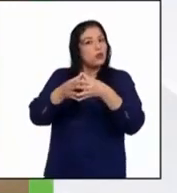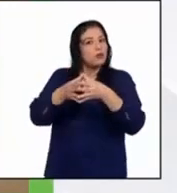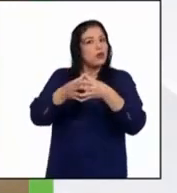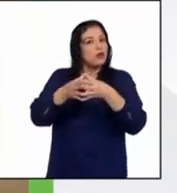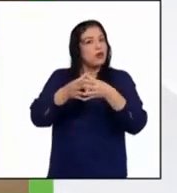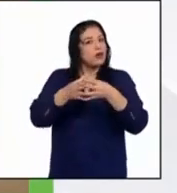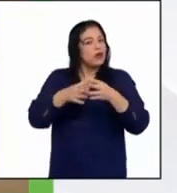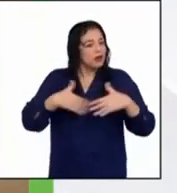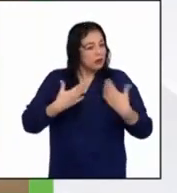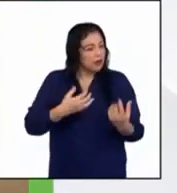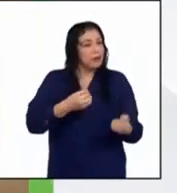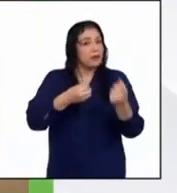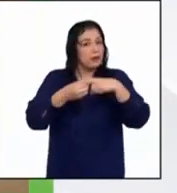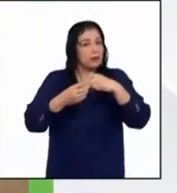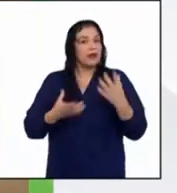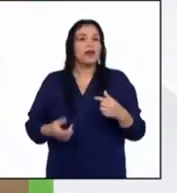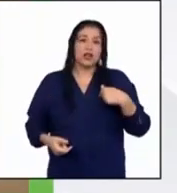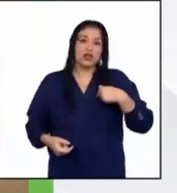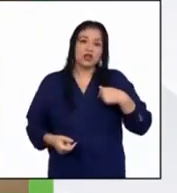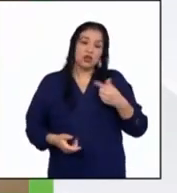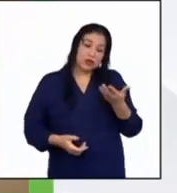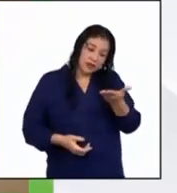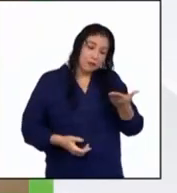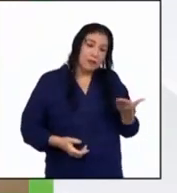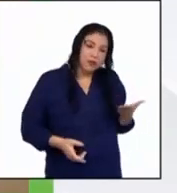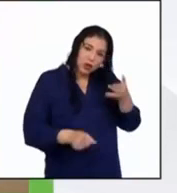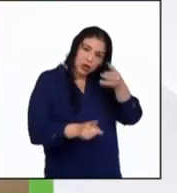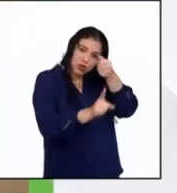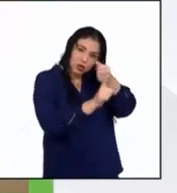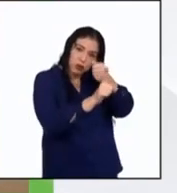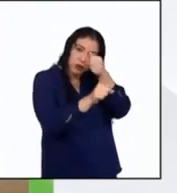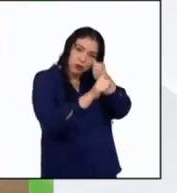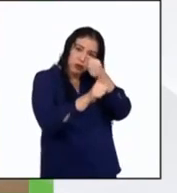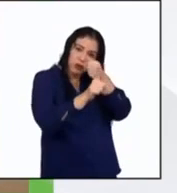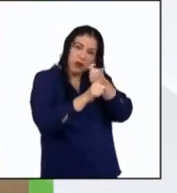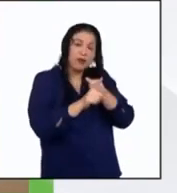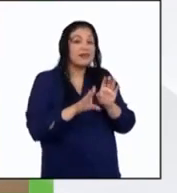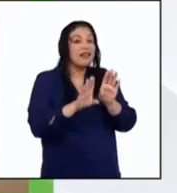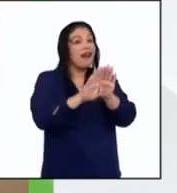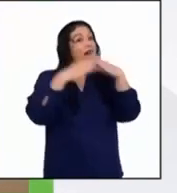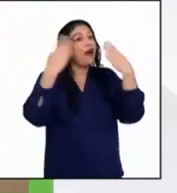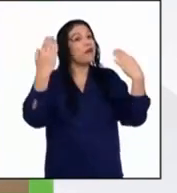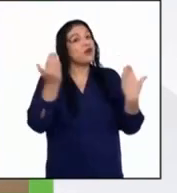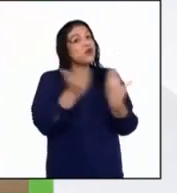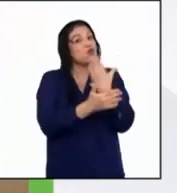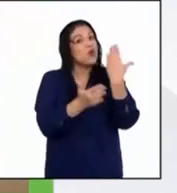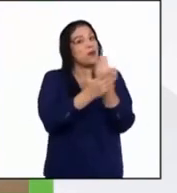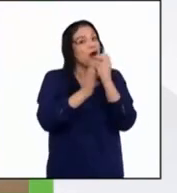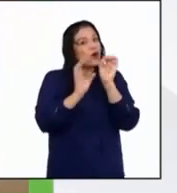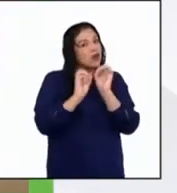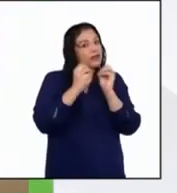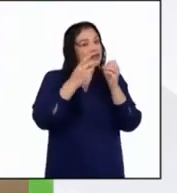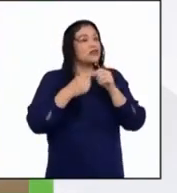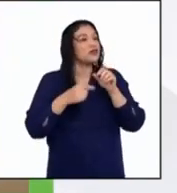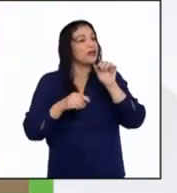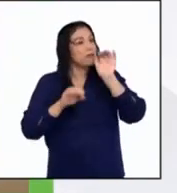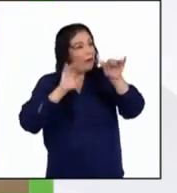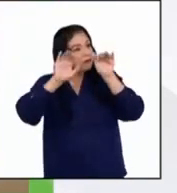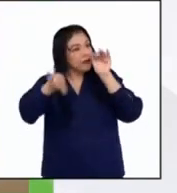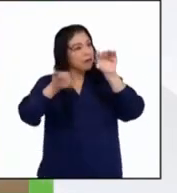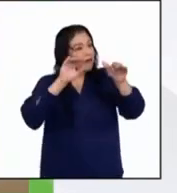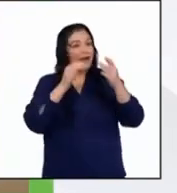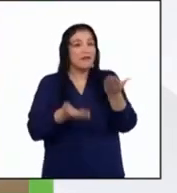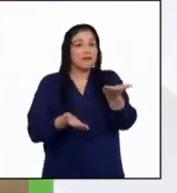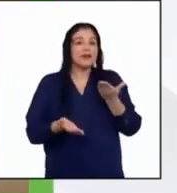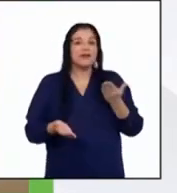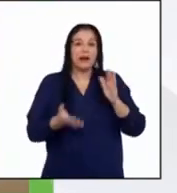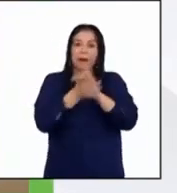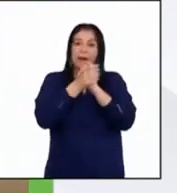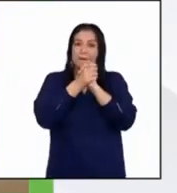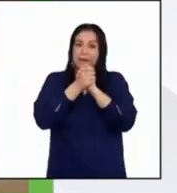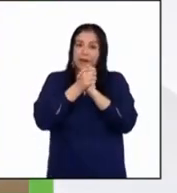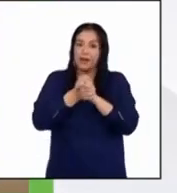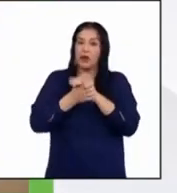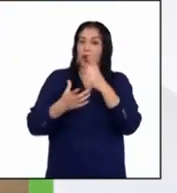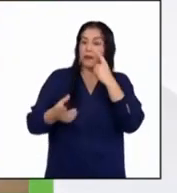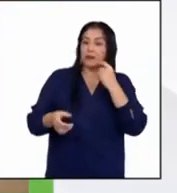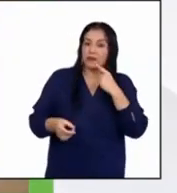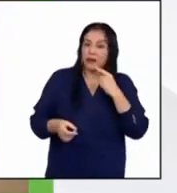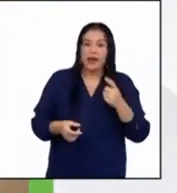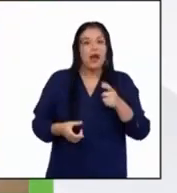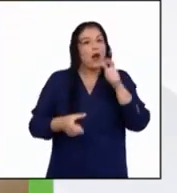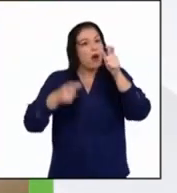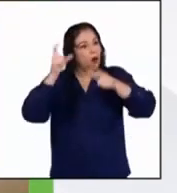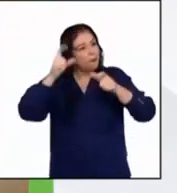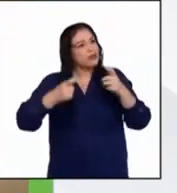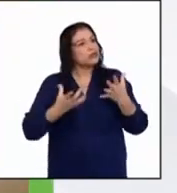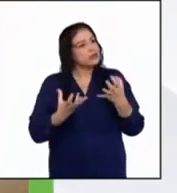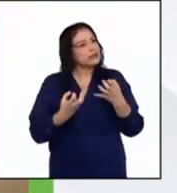ausente, pues te invito a que tú crees tu propia organización, que convoques a tus amigos, a tus amigas, a aquellas personas